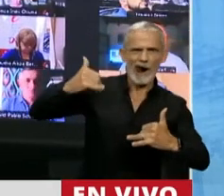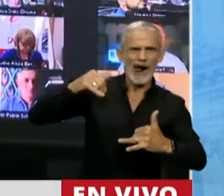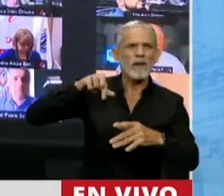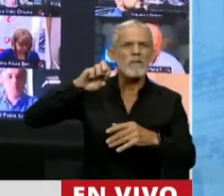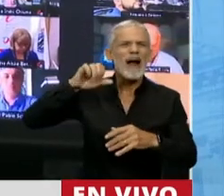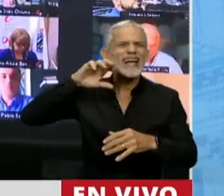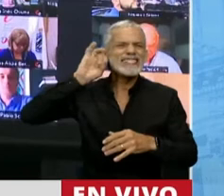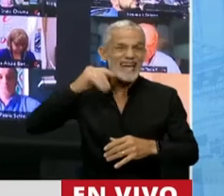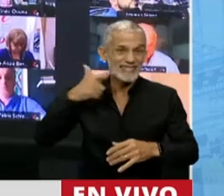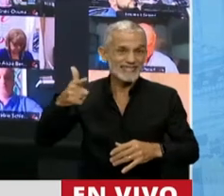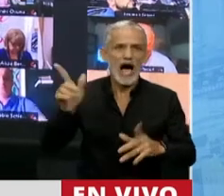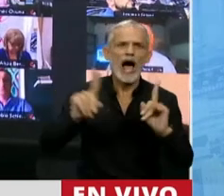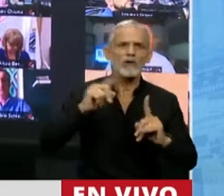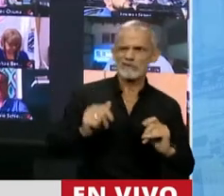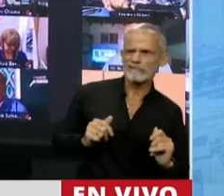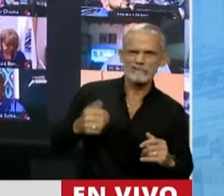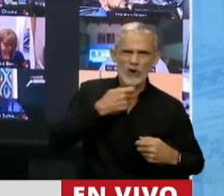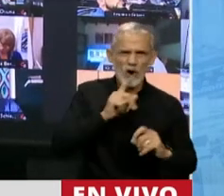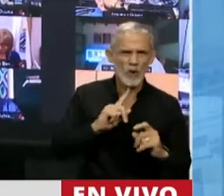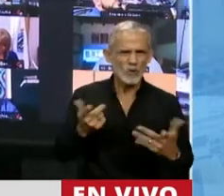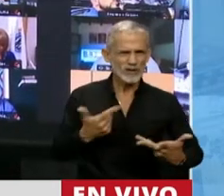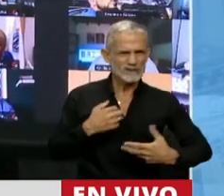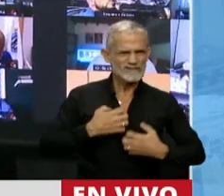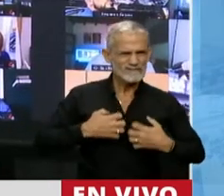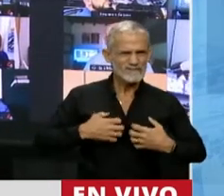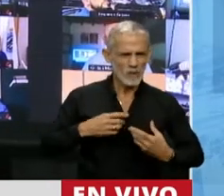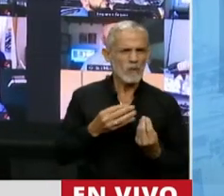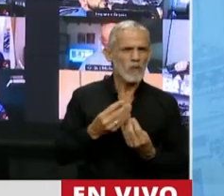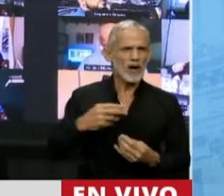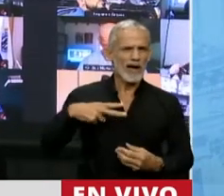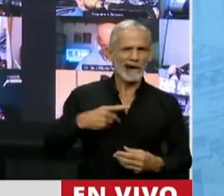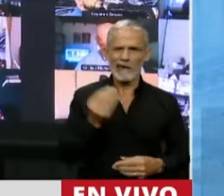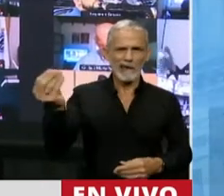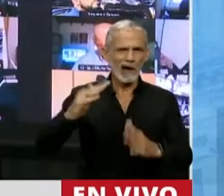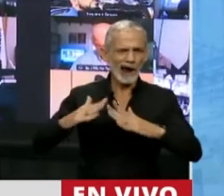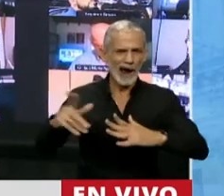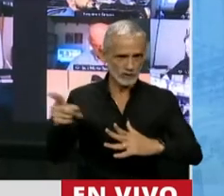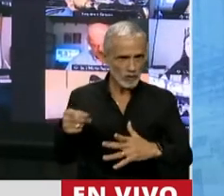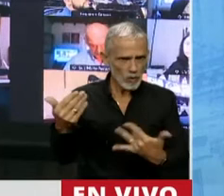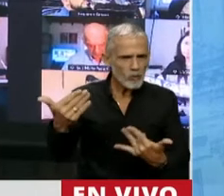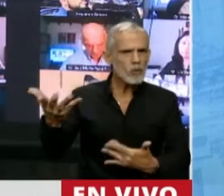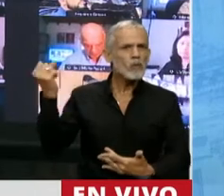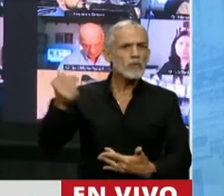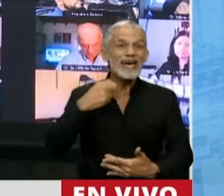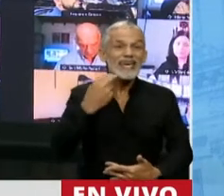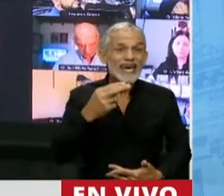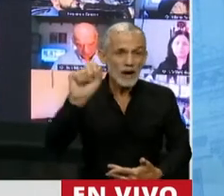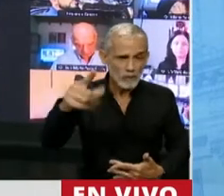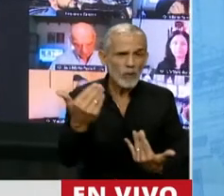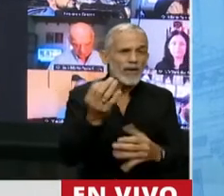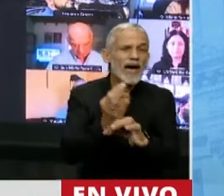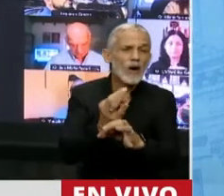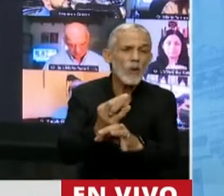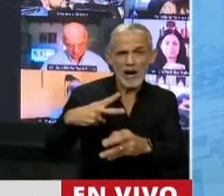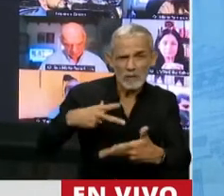molestó que acceda a él a los privilegios de algunos, y él accedió con sus dotes, y las hijas accedieron